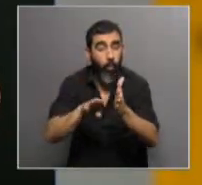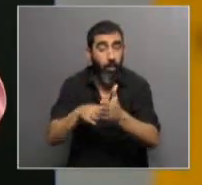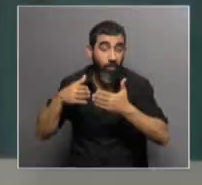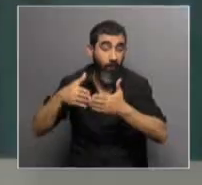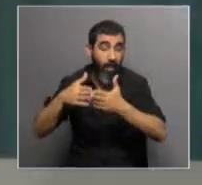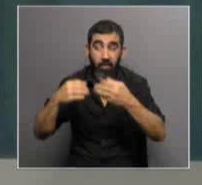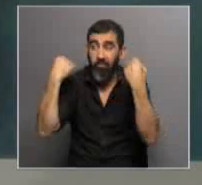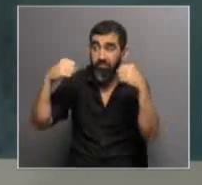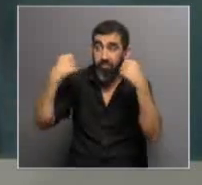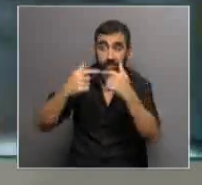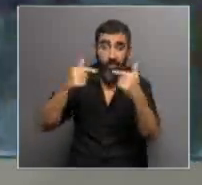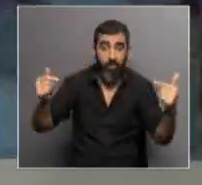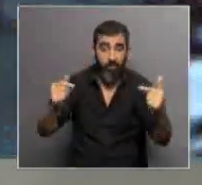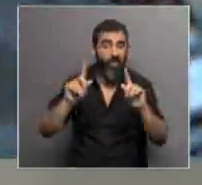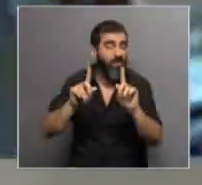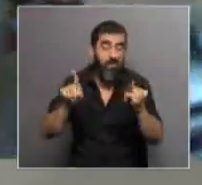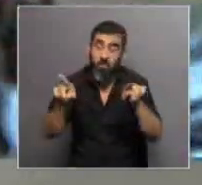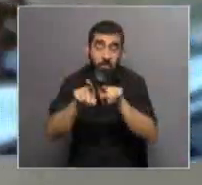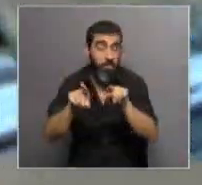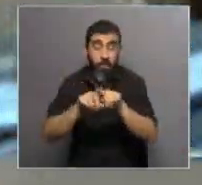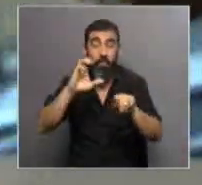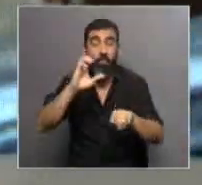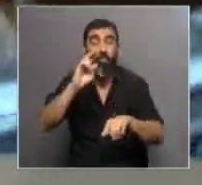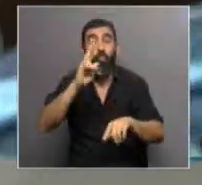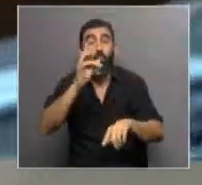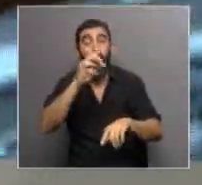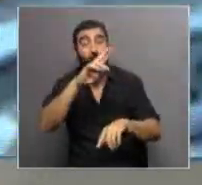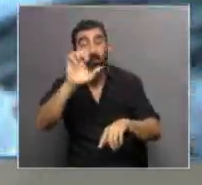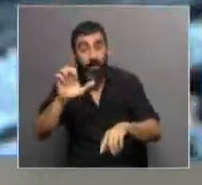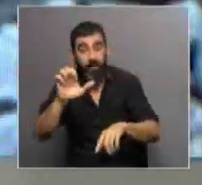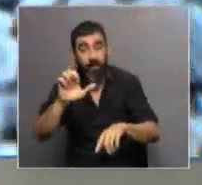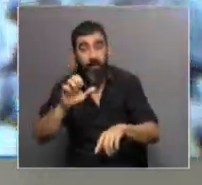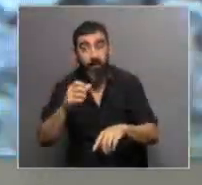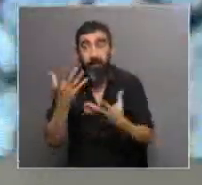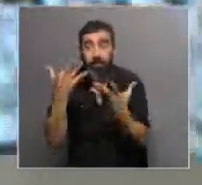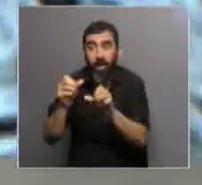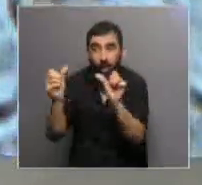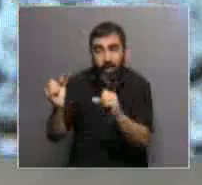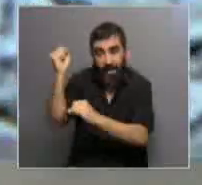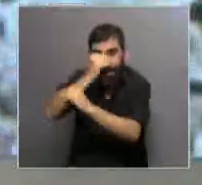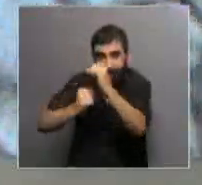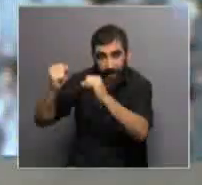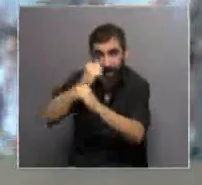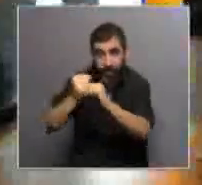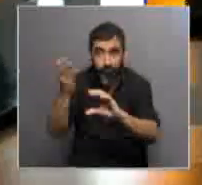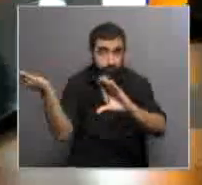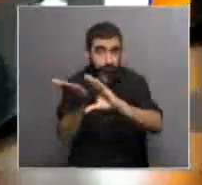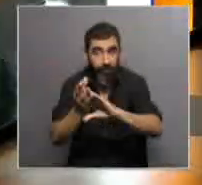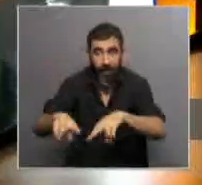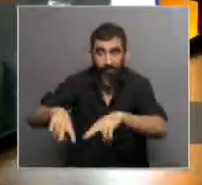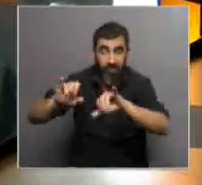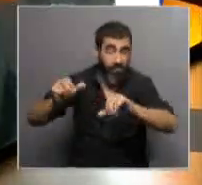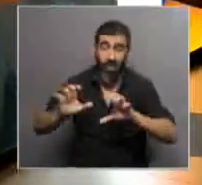deportivos que ofrece bueno cuando decisión hacer un sumario no al ingeniero que lo había planificado ya no era más